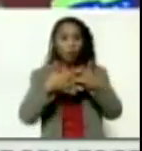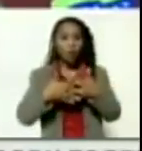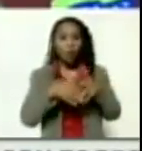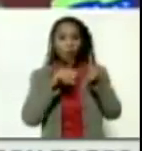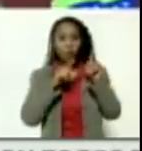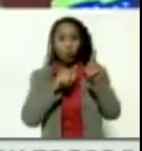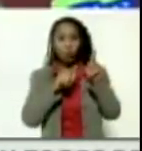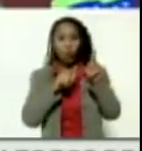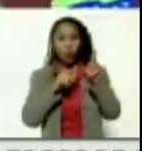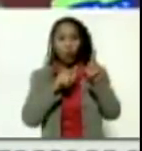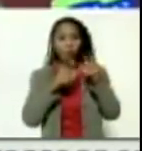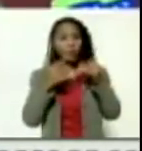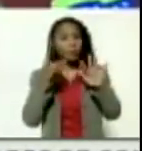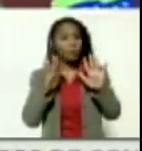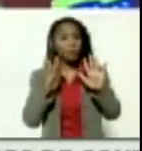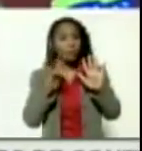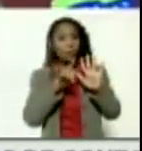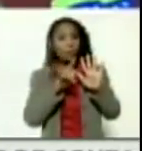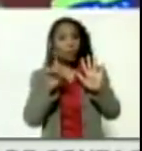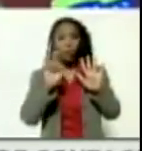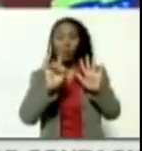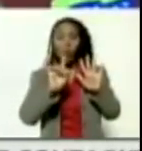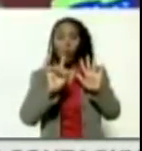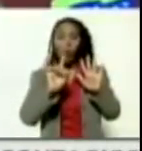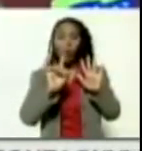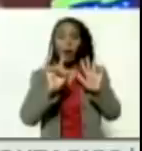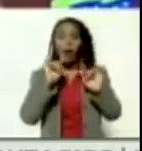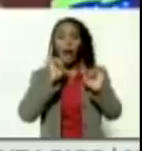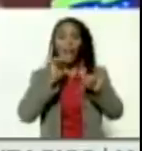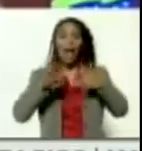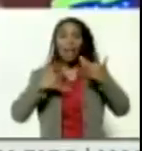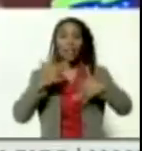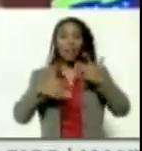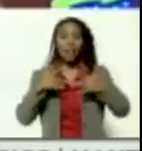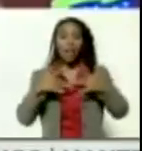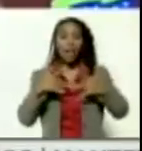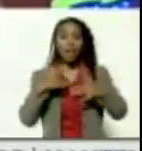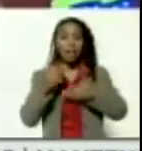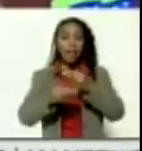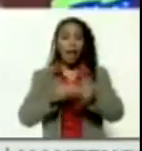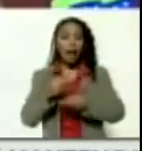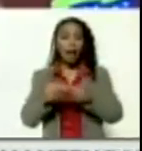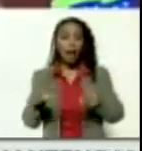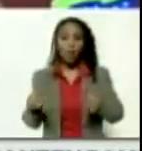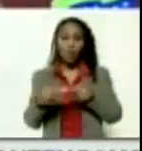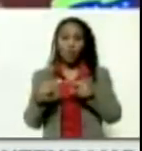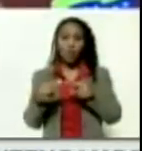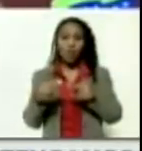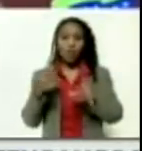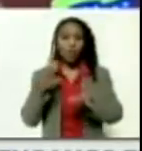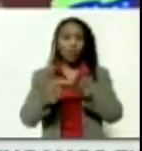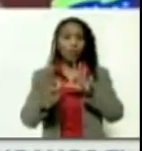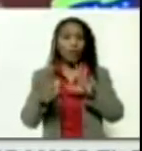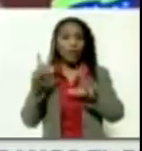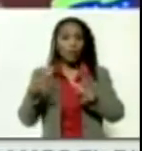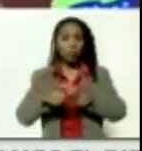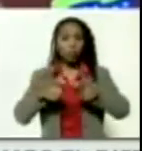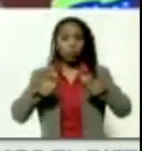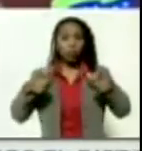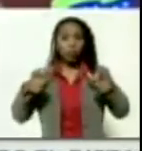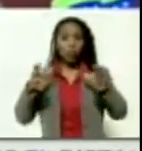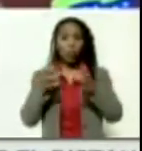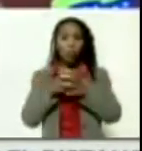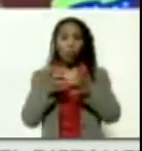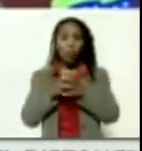Norteamérica. En tanto, no es casual que estos eventos coincidan con la reciente creación de una unidad